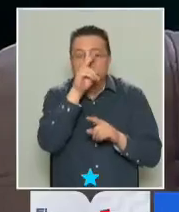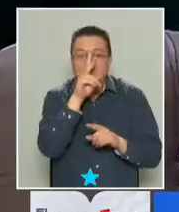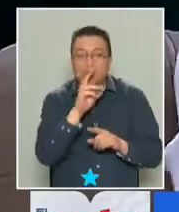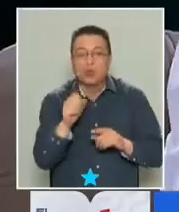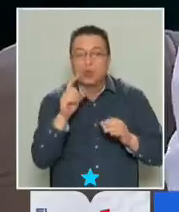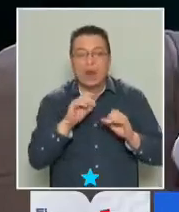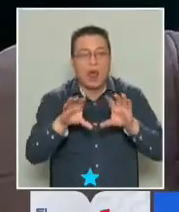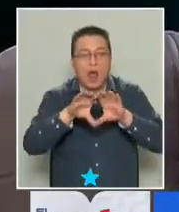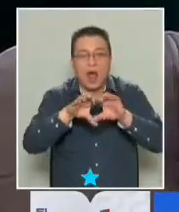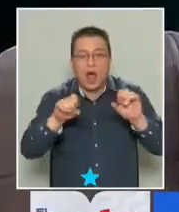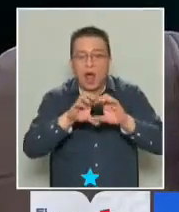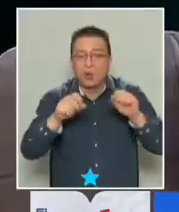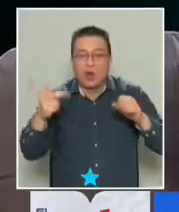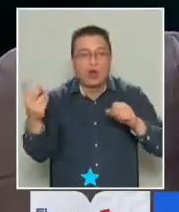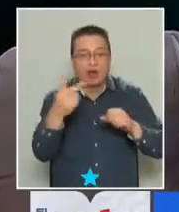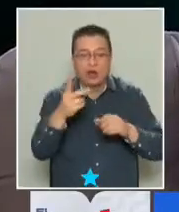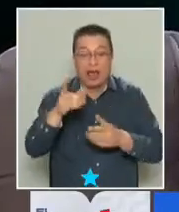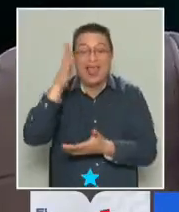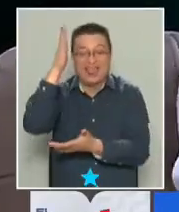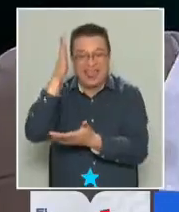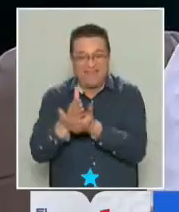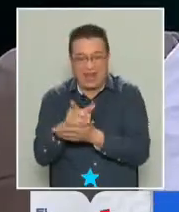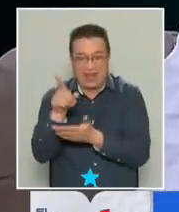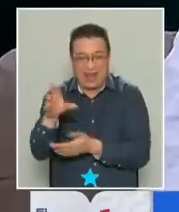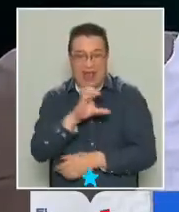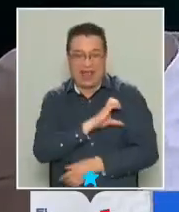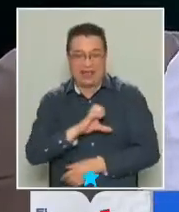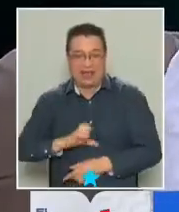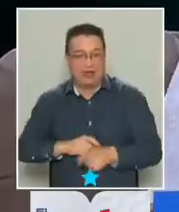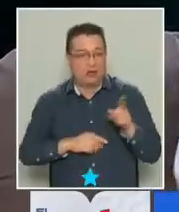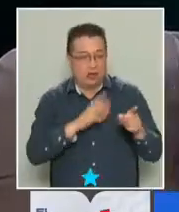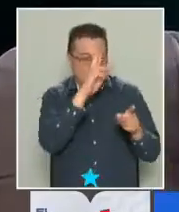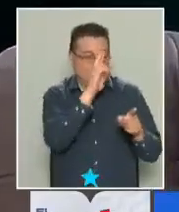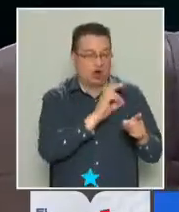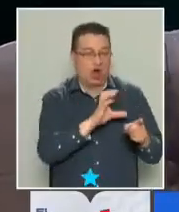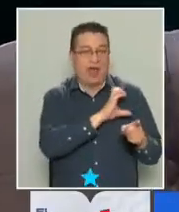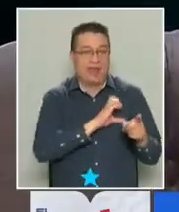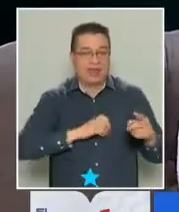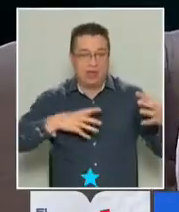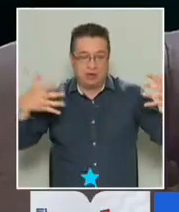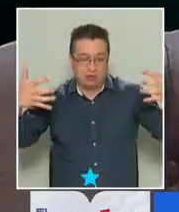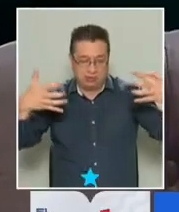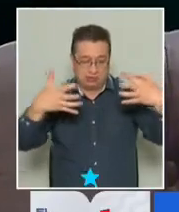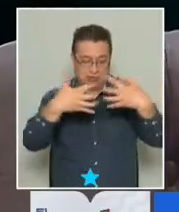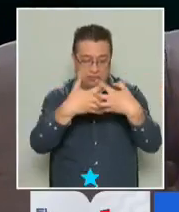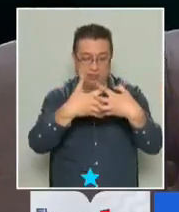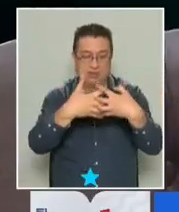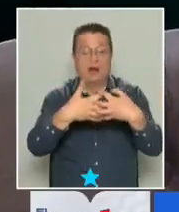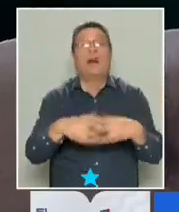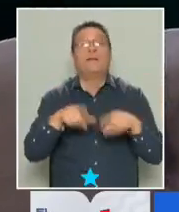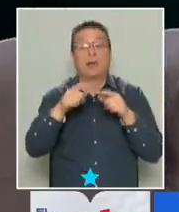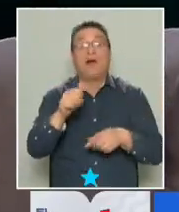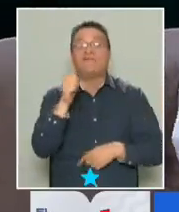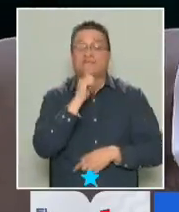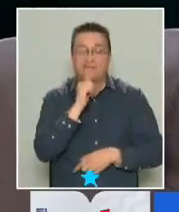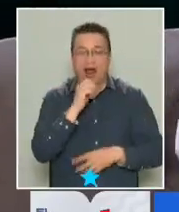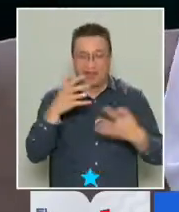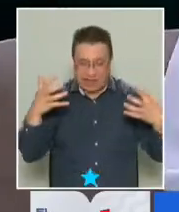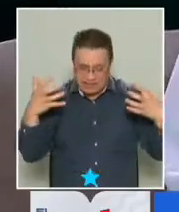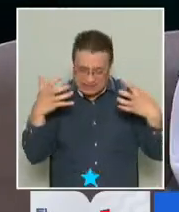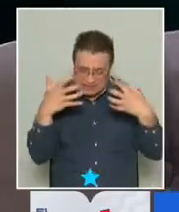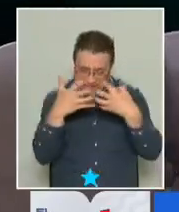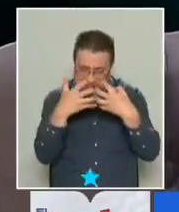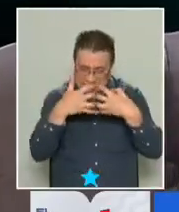conciliación entre este deber más preferente el estado con el rol de los privados y cosa que sí creo que le falta por ajustar